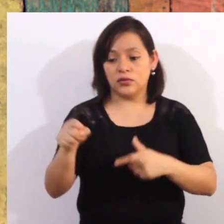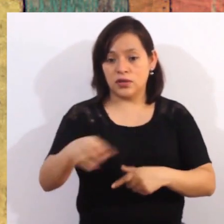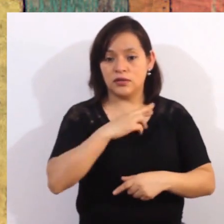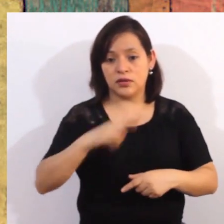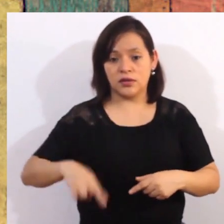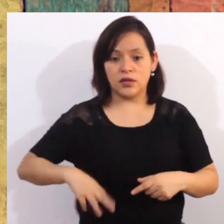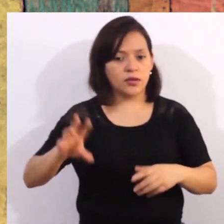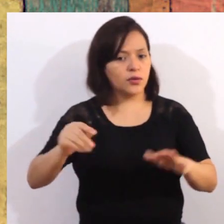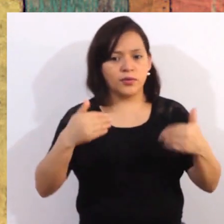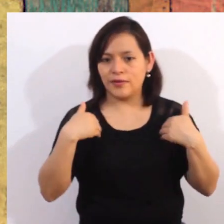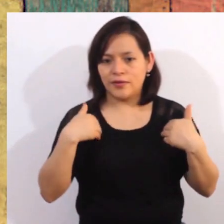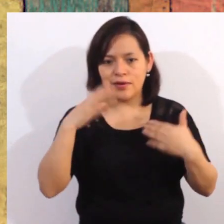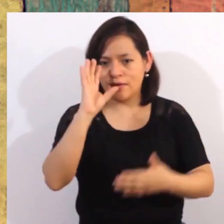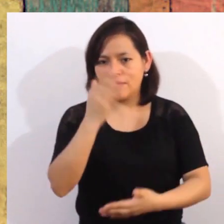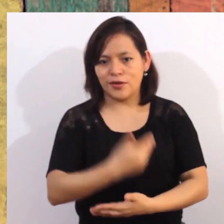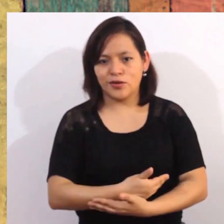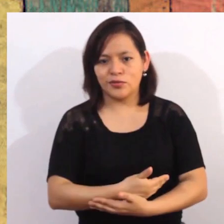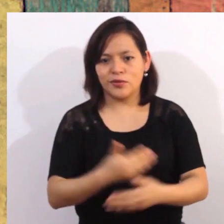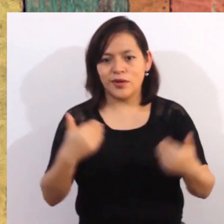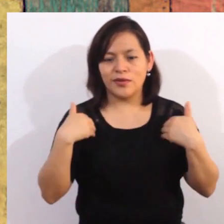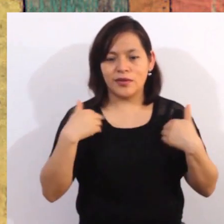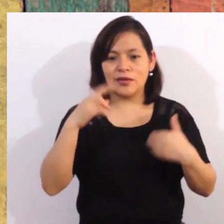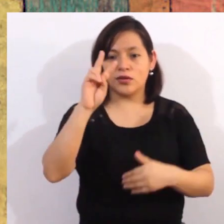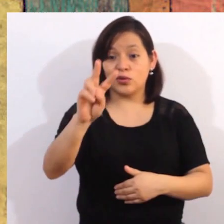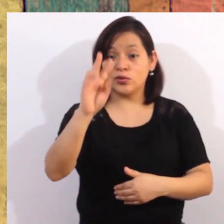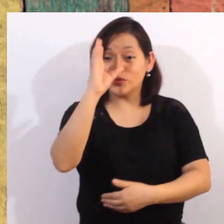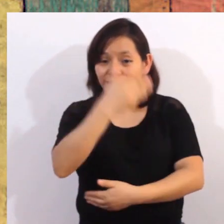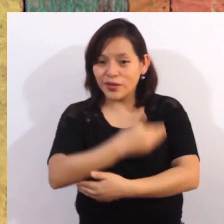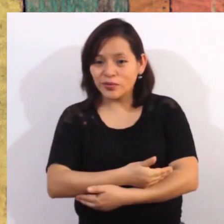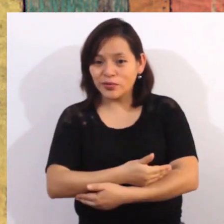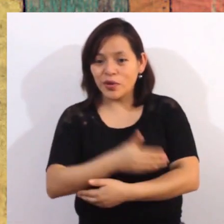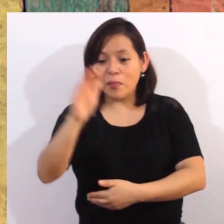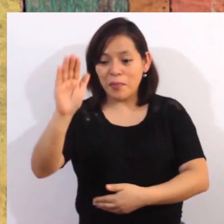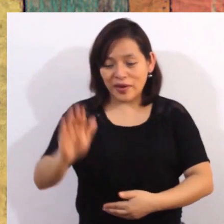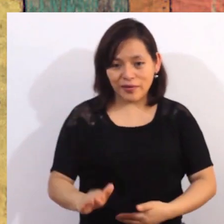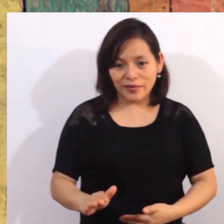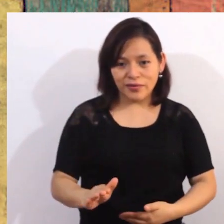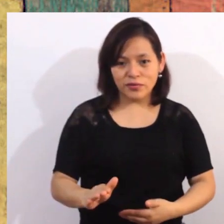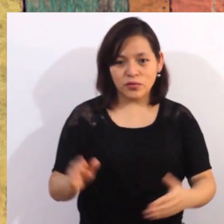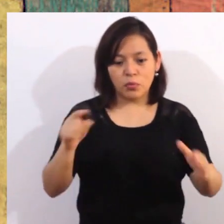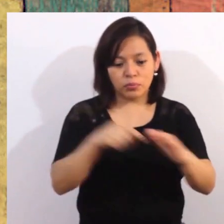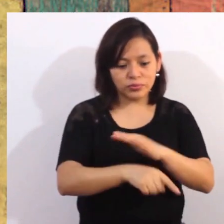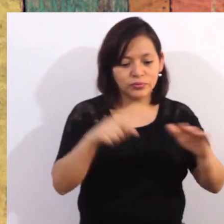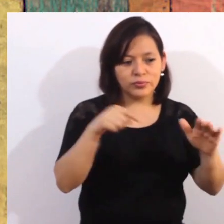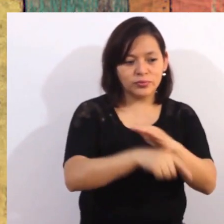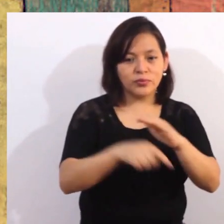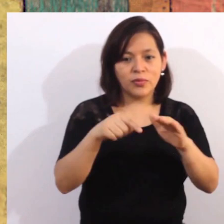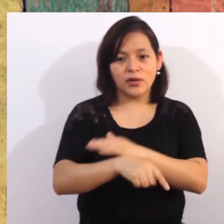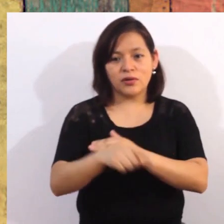no dejó a sus herederos su reino. Tuvo 2 niños que la historia universal indica que